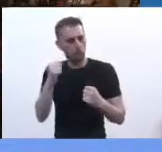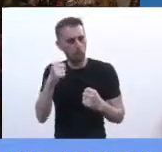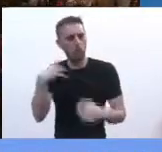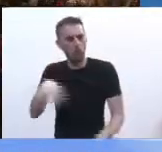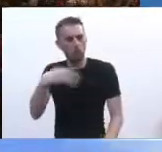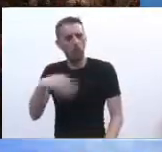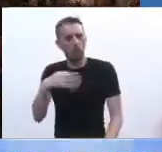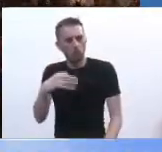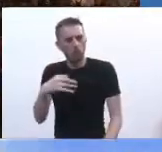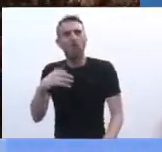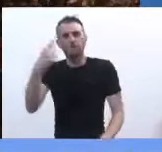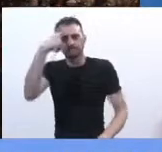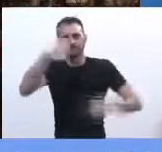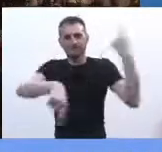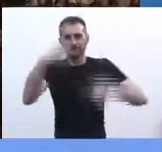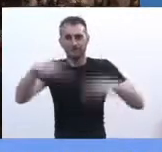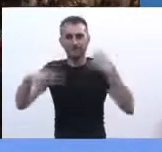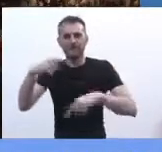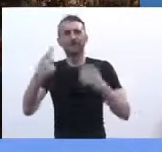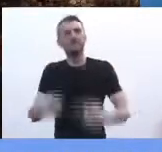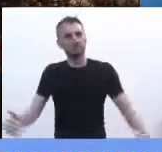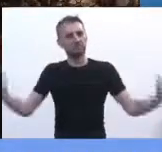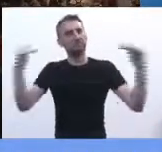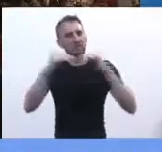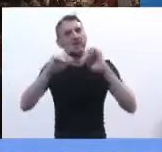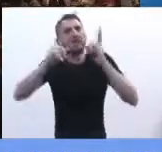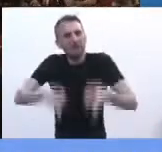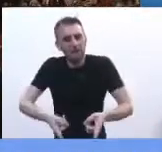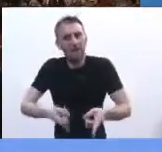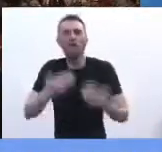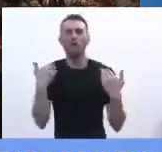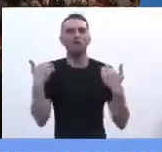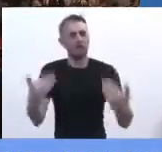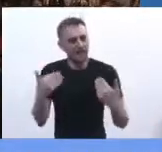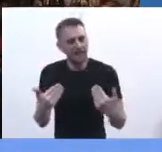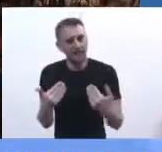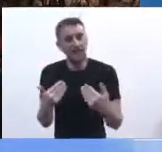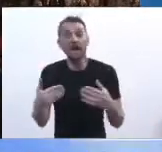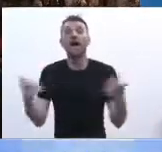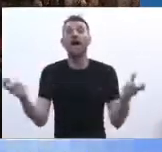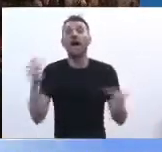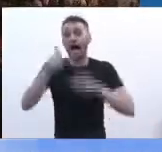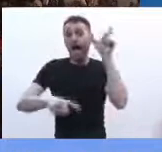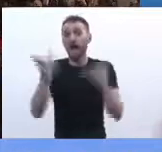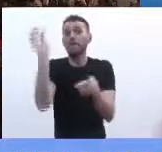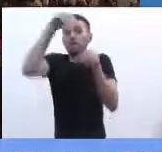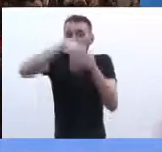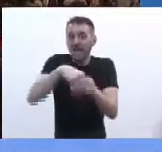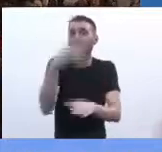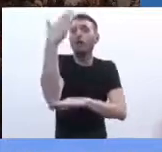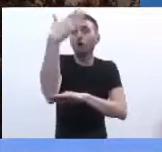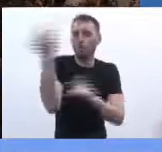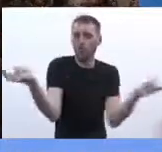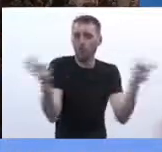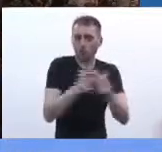en la diversidad también tengo que felicitar a los integrantes de los plenarios de comisión que